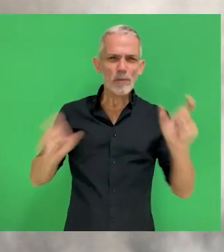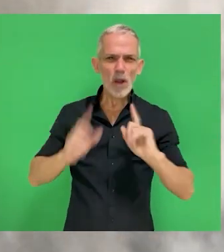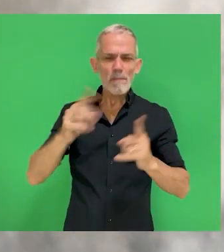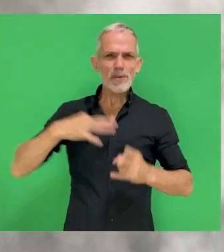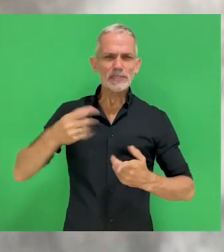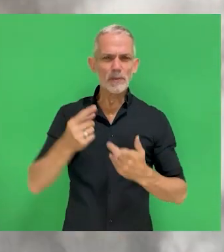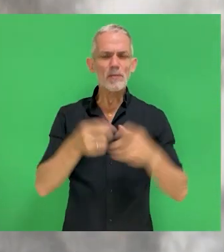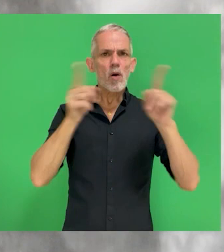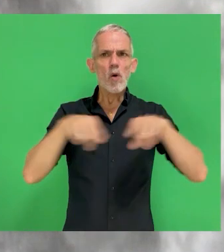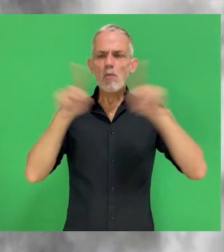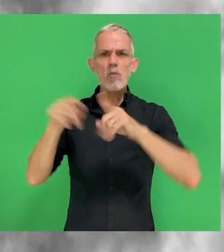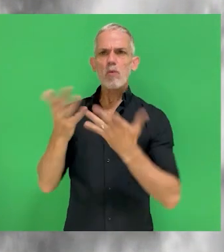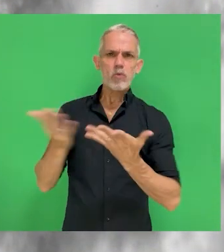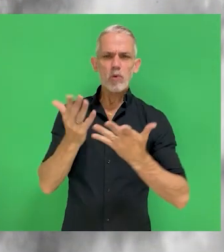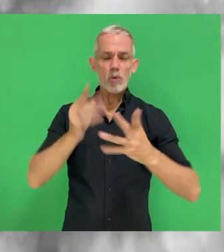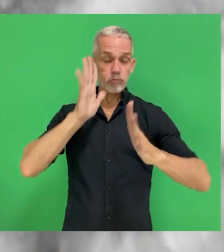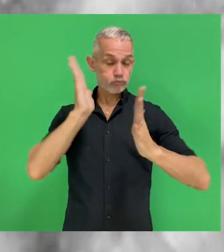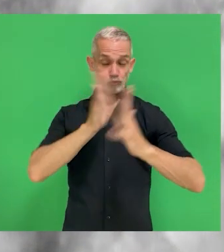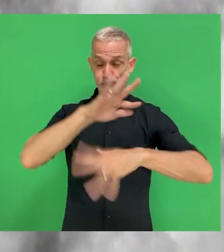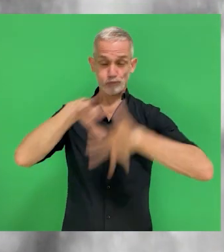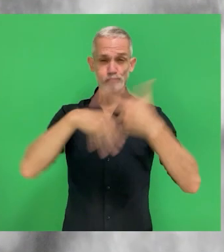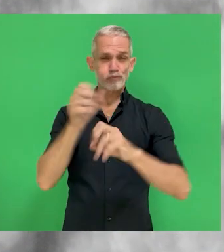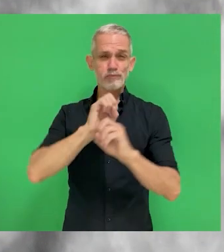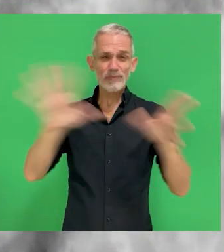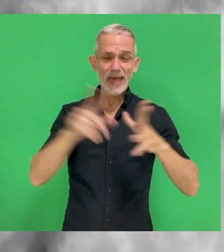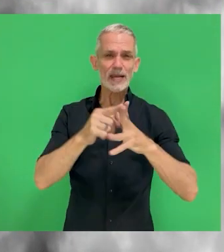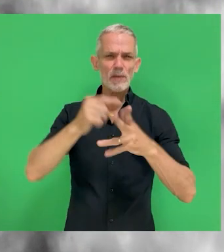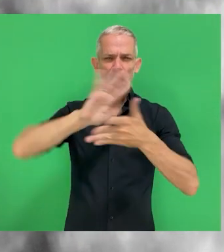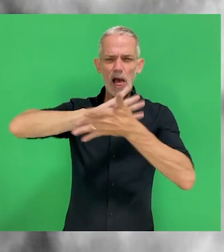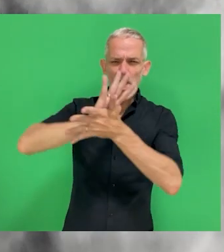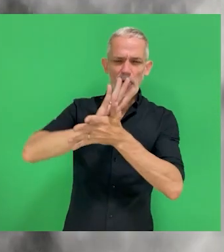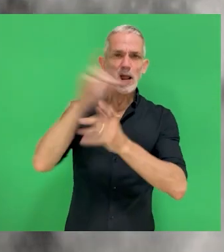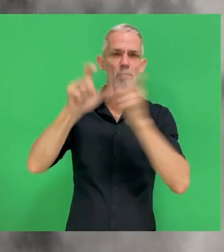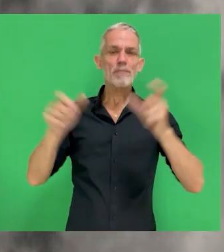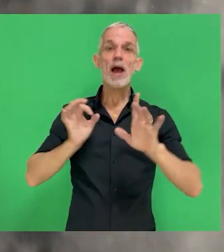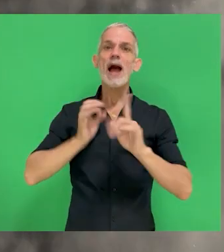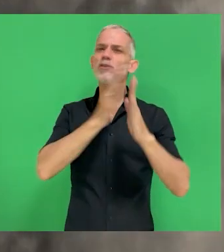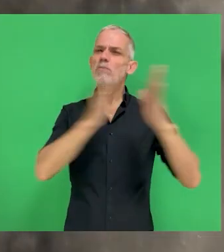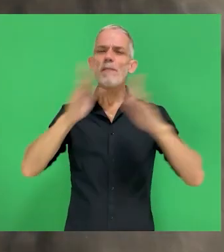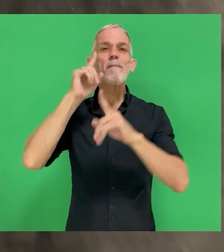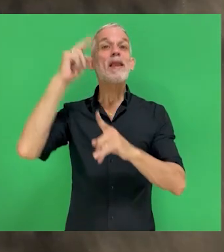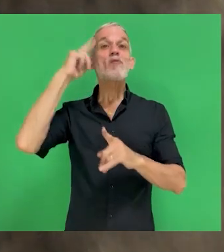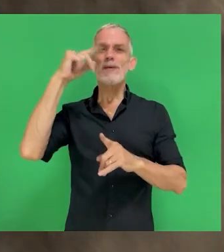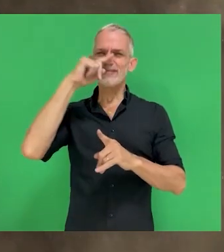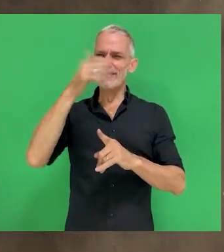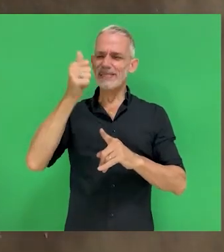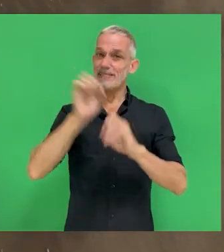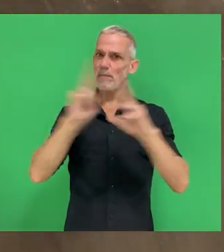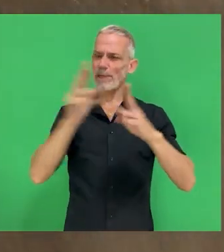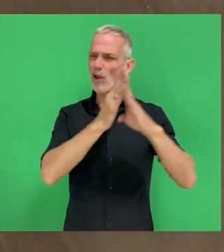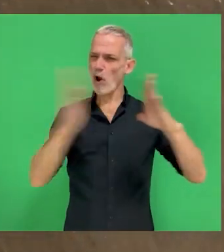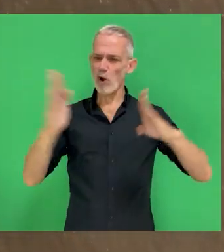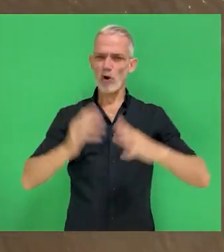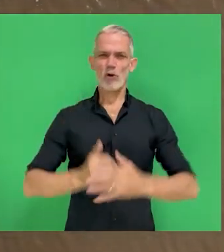y volverá cada vez más cruenta y eficiente en su forma de aniquilar hacia 1976. De nuevo, las